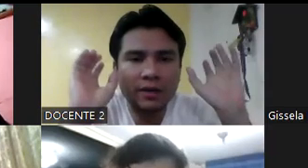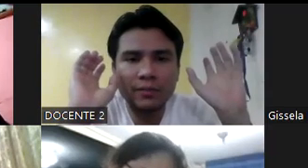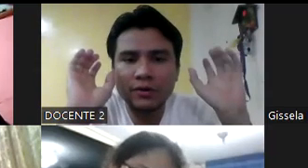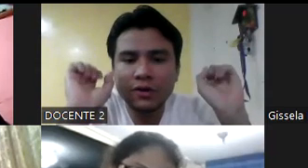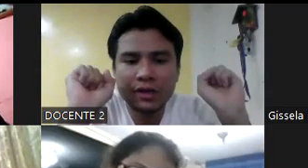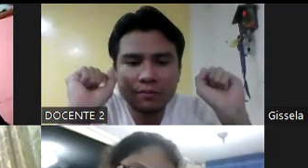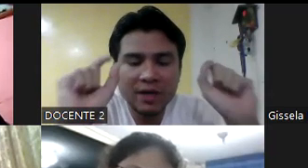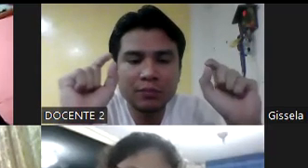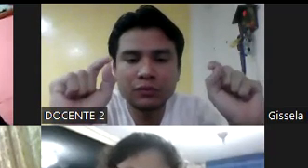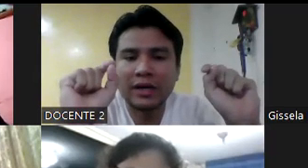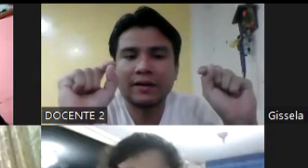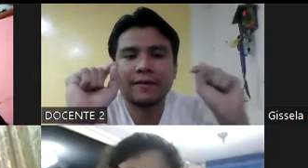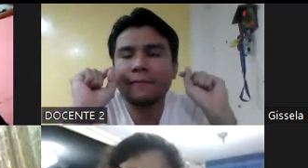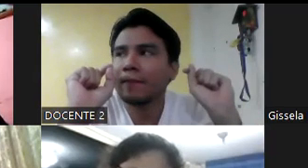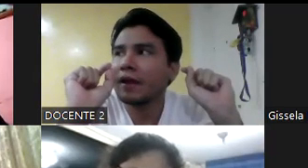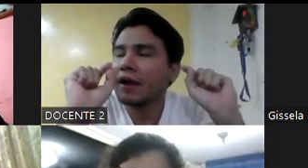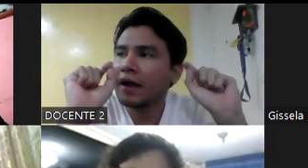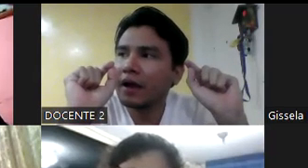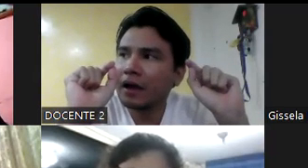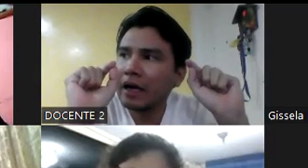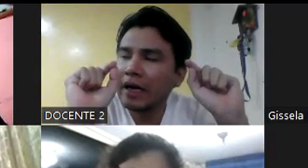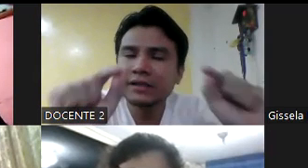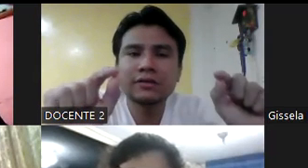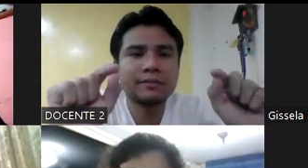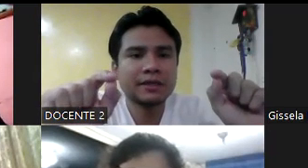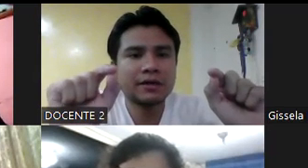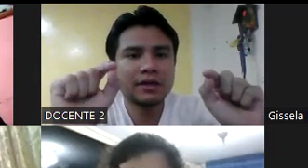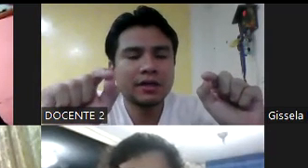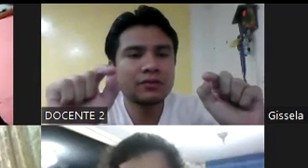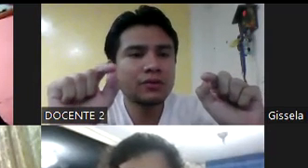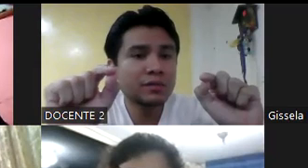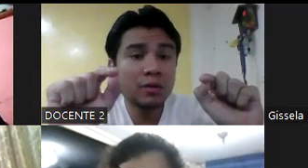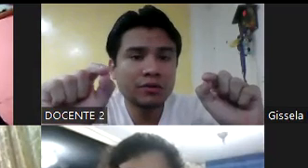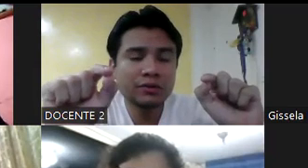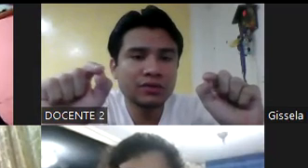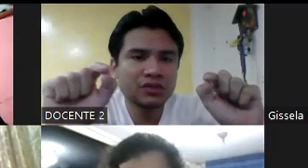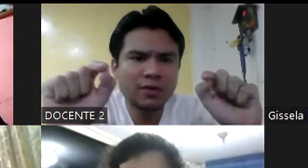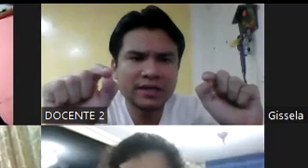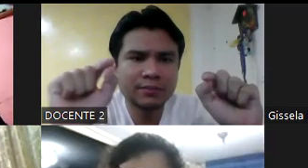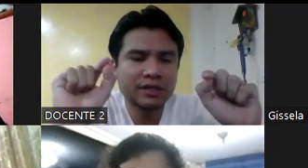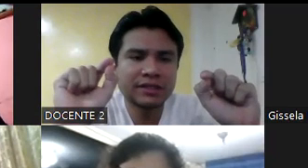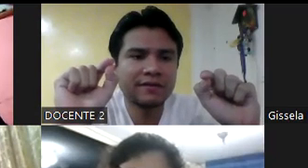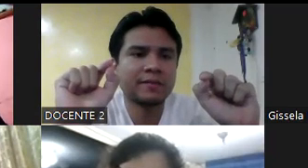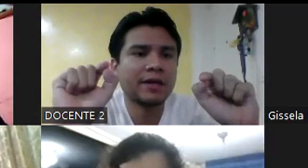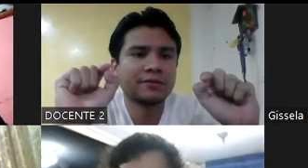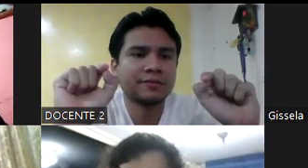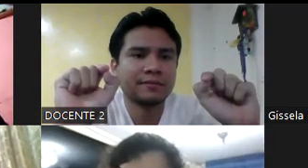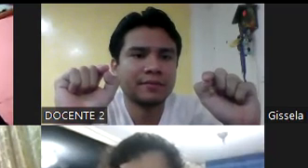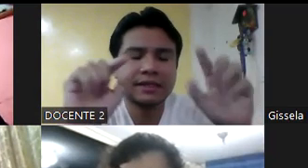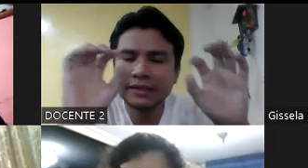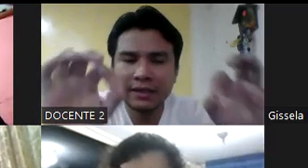dar un ejemplo bien puntual. A X compañero le dijeron, tú eres bobo, no estudies, no vas a poder ser